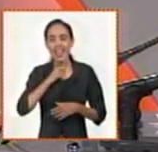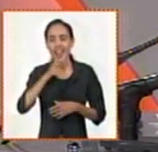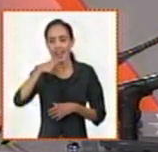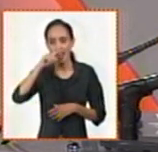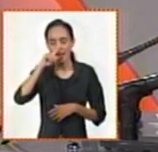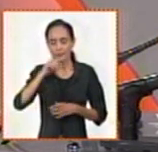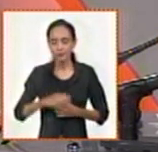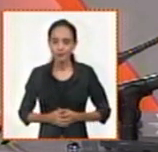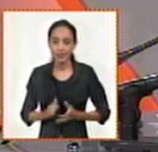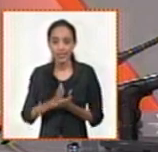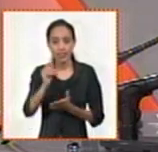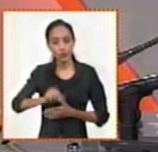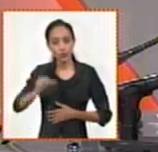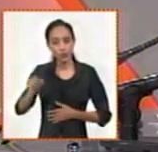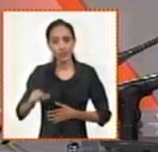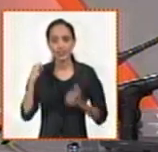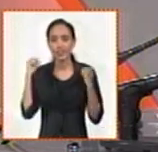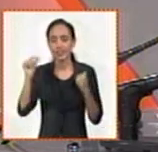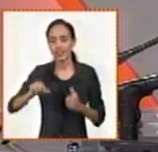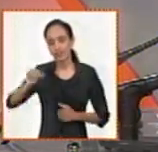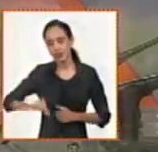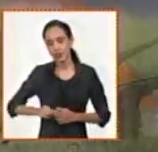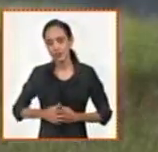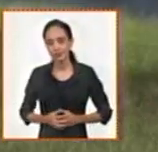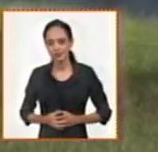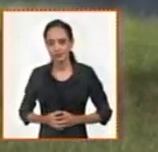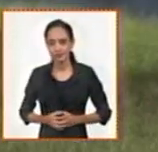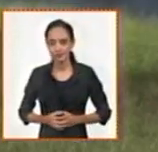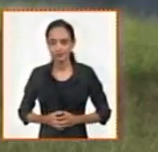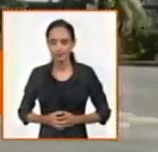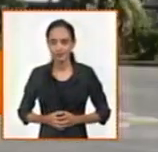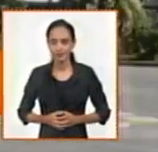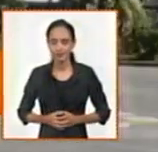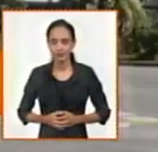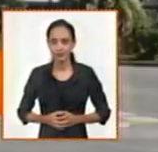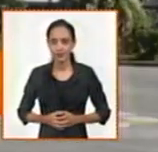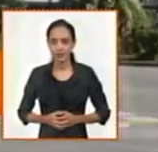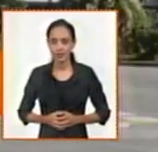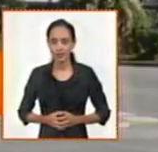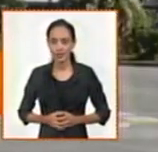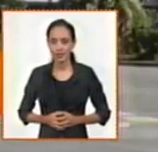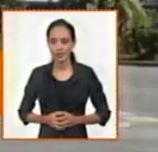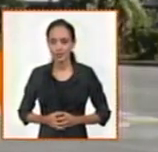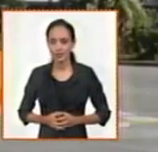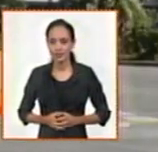Lelán y a sus estudiantes y directivos. Despertará mañana.